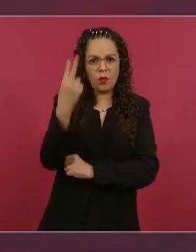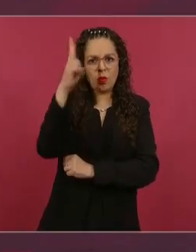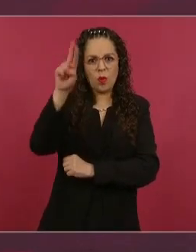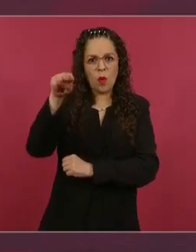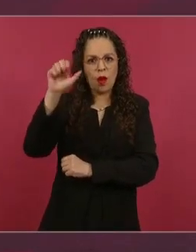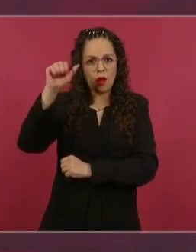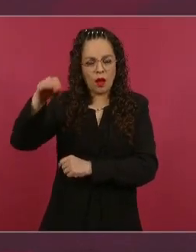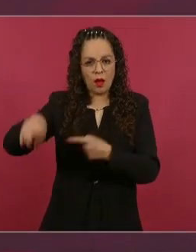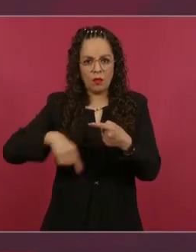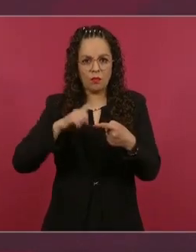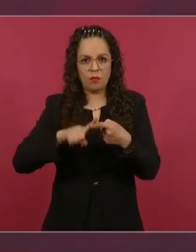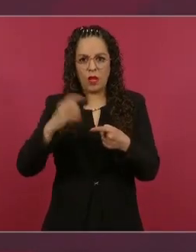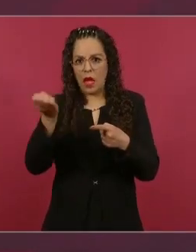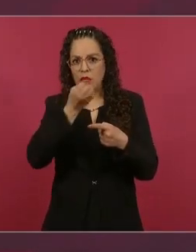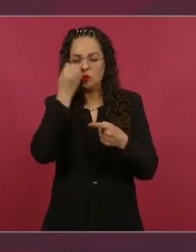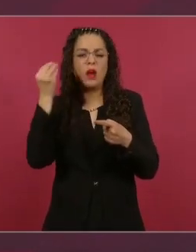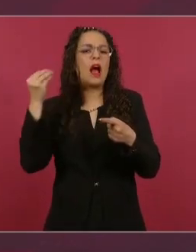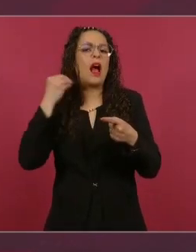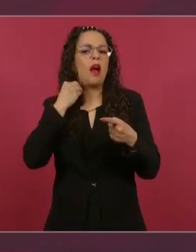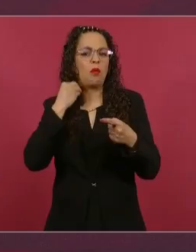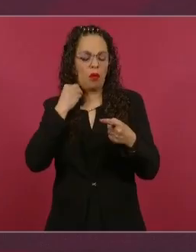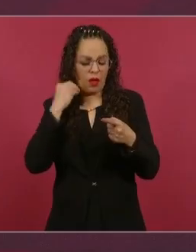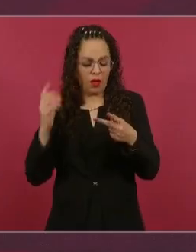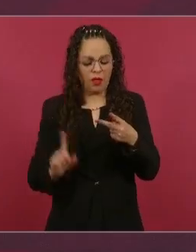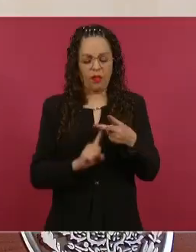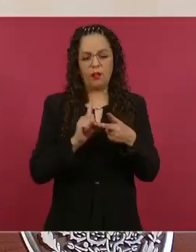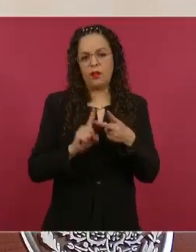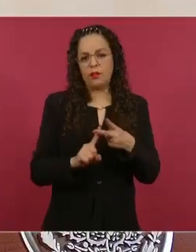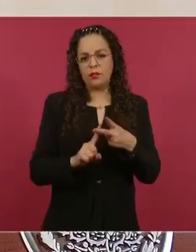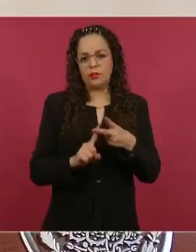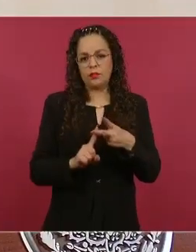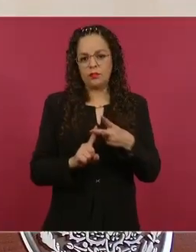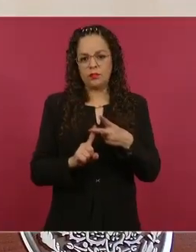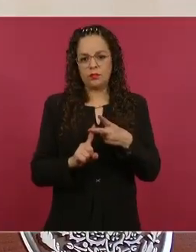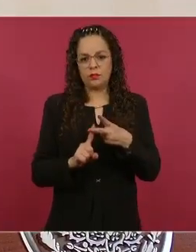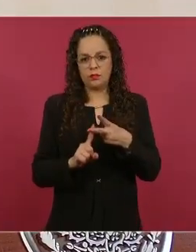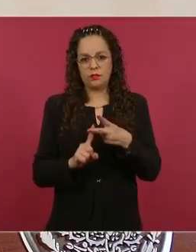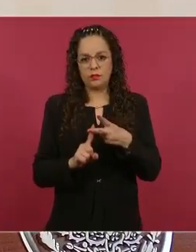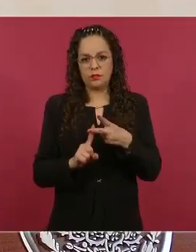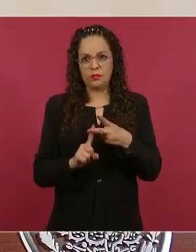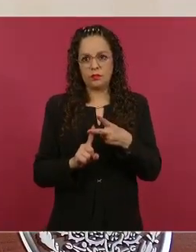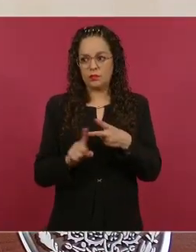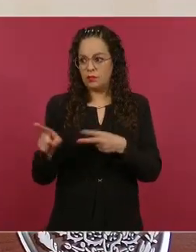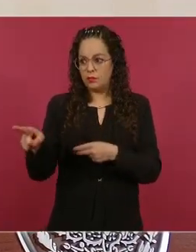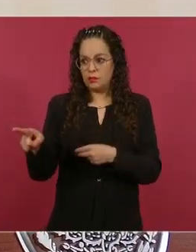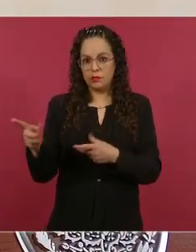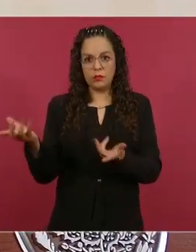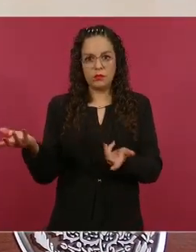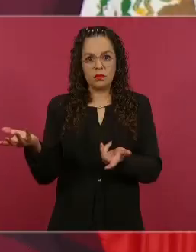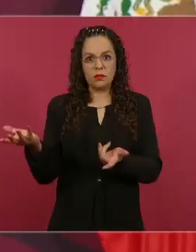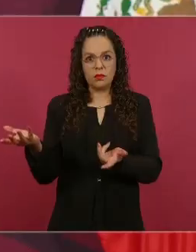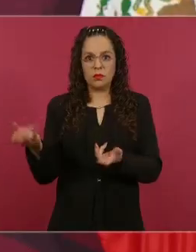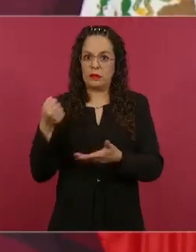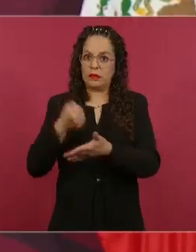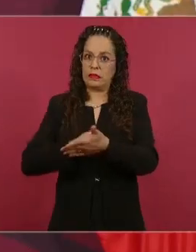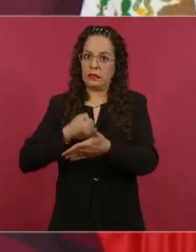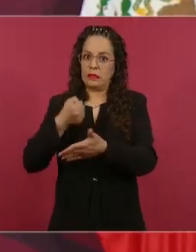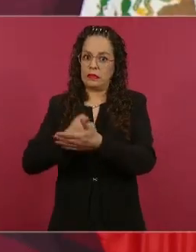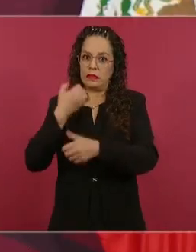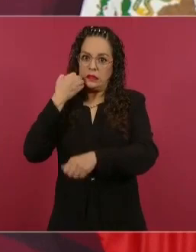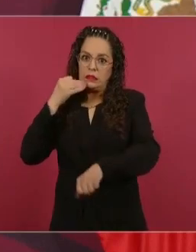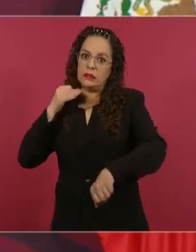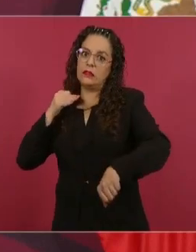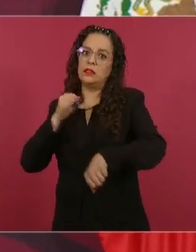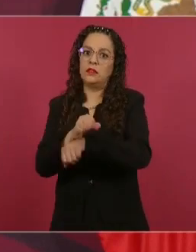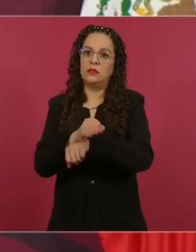los colegios de abogados, ¿no?, defendiendo eso. Vergüenza les debería de